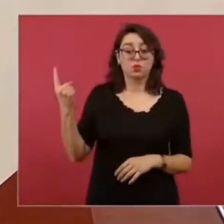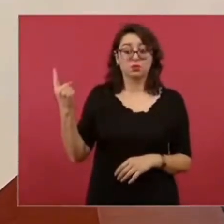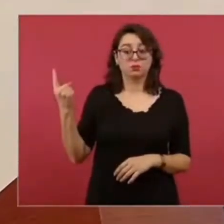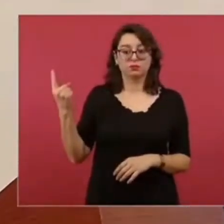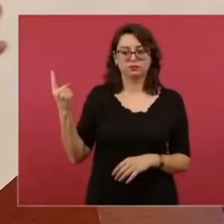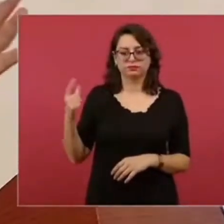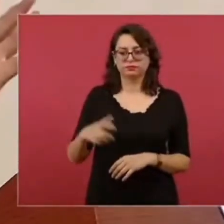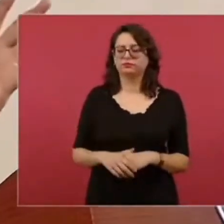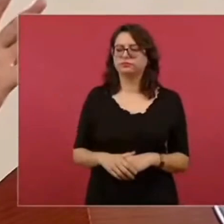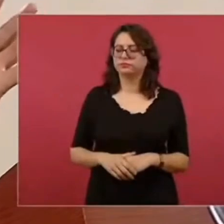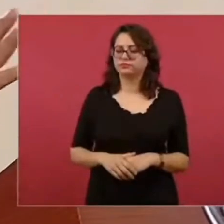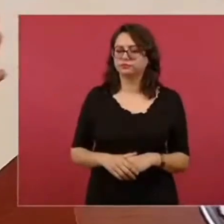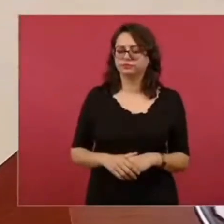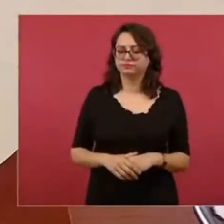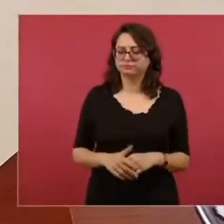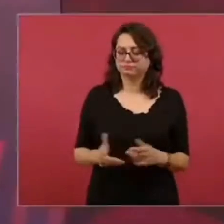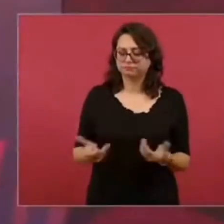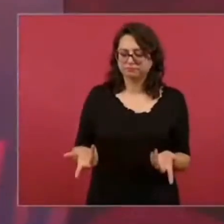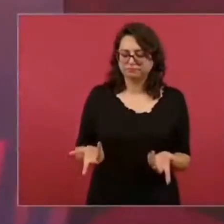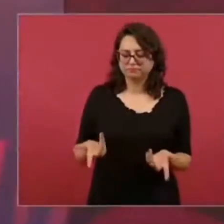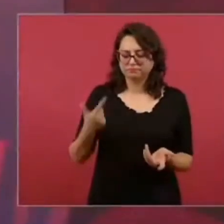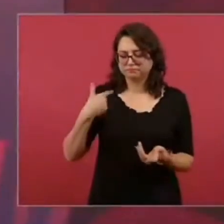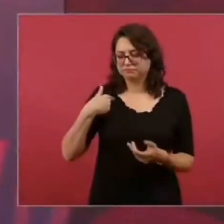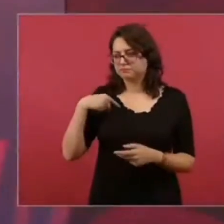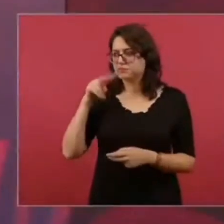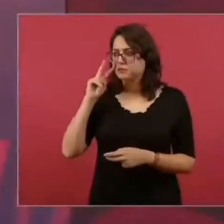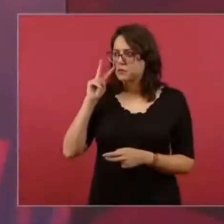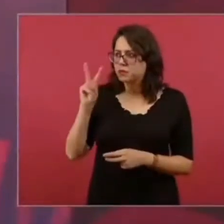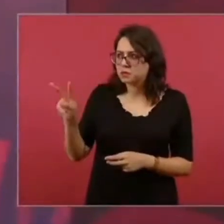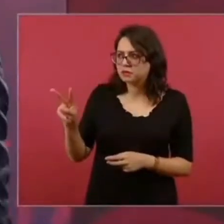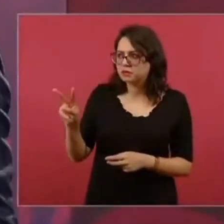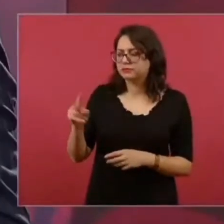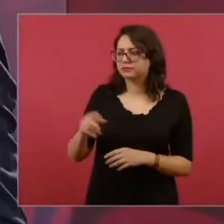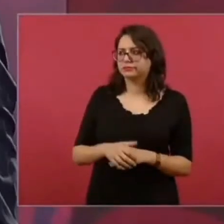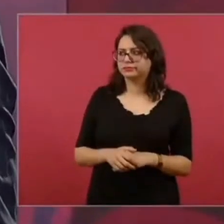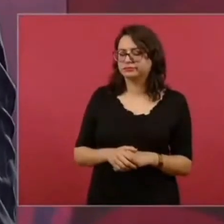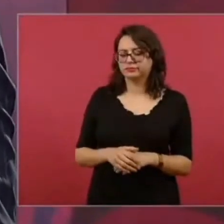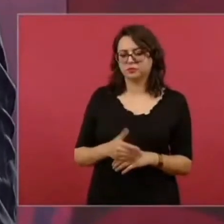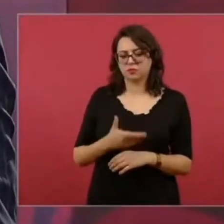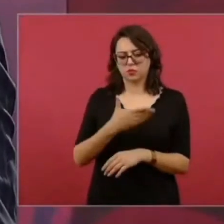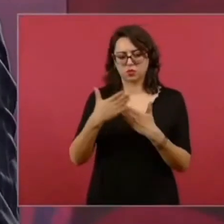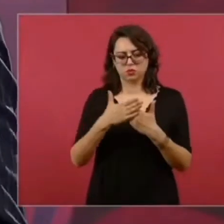hice las cuentas y me tocaba en el periodo